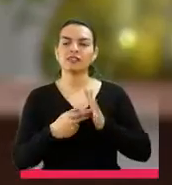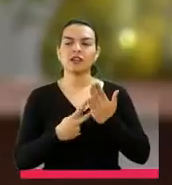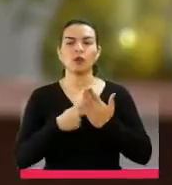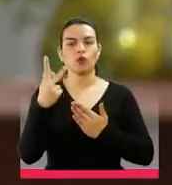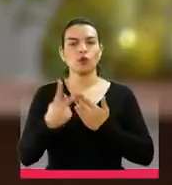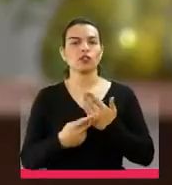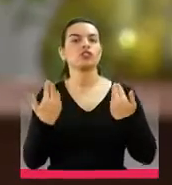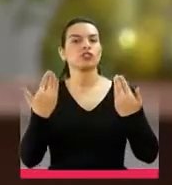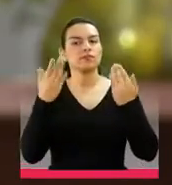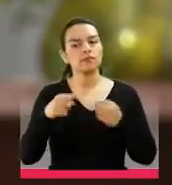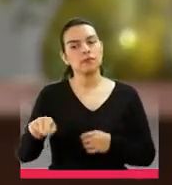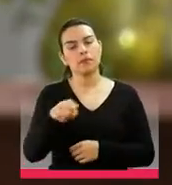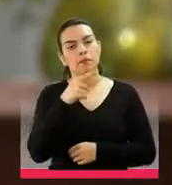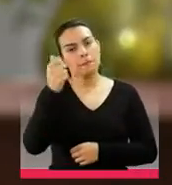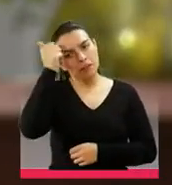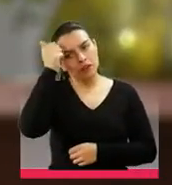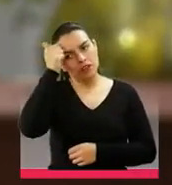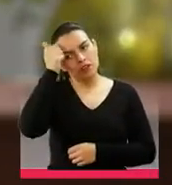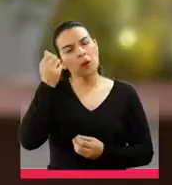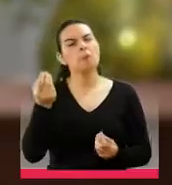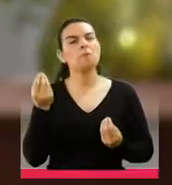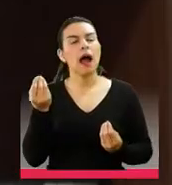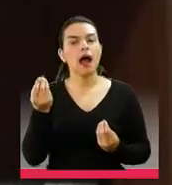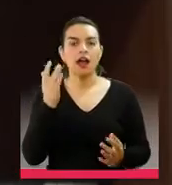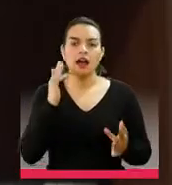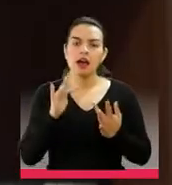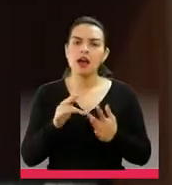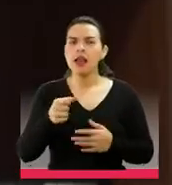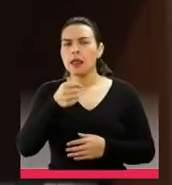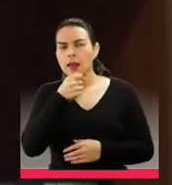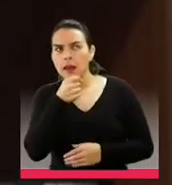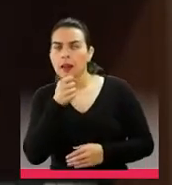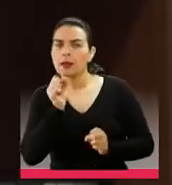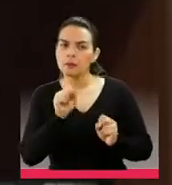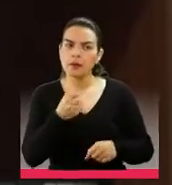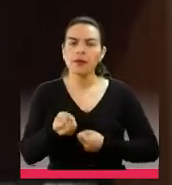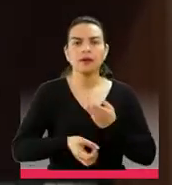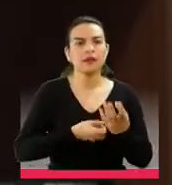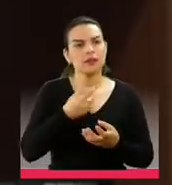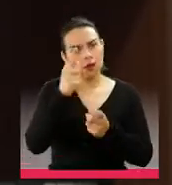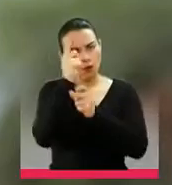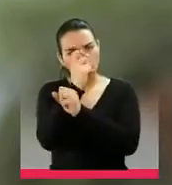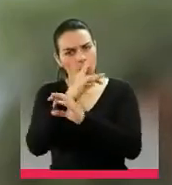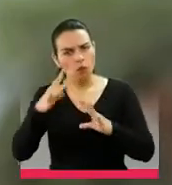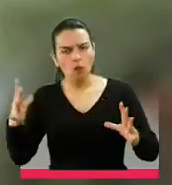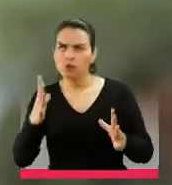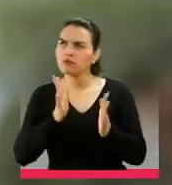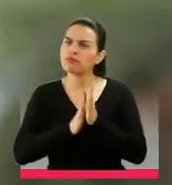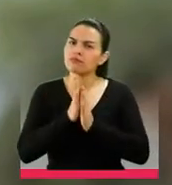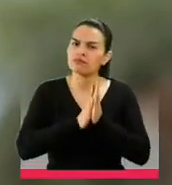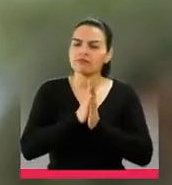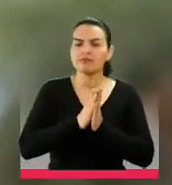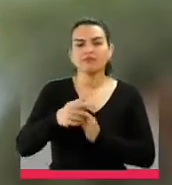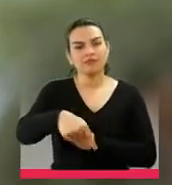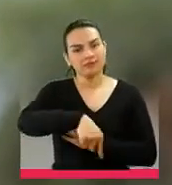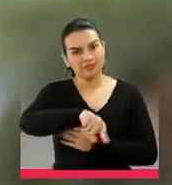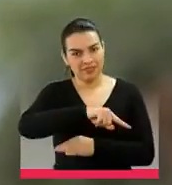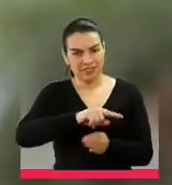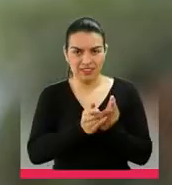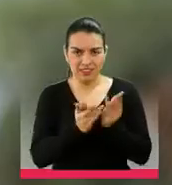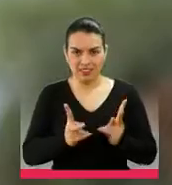pandemia expresar a través de podcast los sueños y anhelos de los estudiantes quienes ven en este espacio una